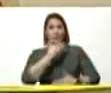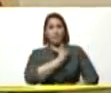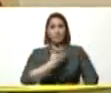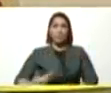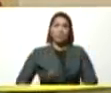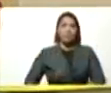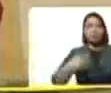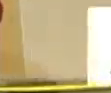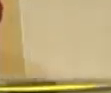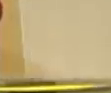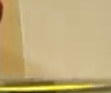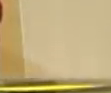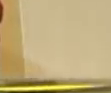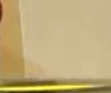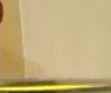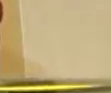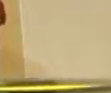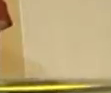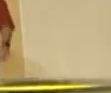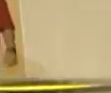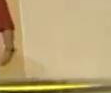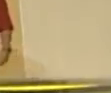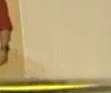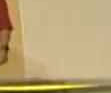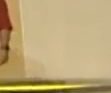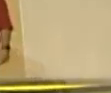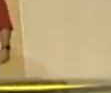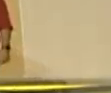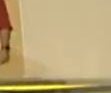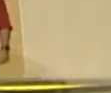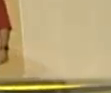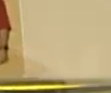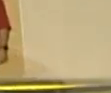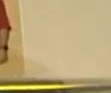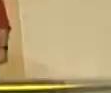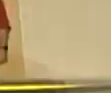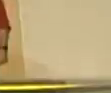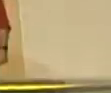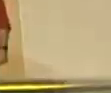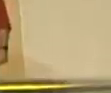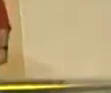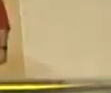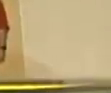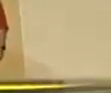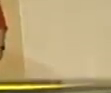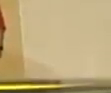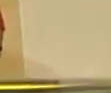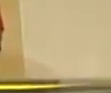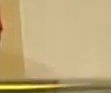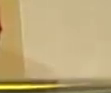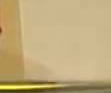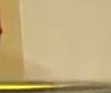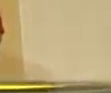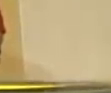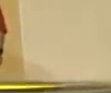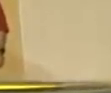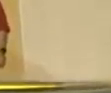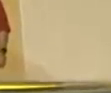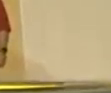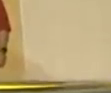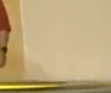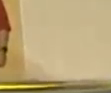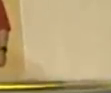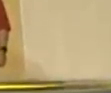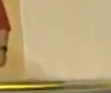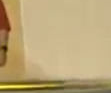desde la tierra falconiana, de la tierra caquetía. Nos complace saludarlo a usted y a todo el pueblo de